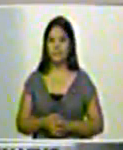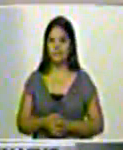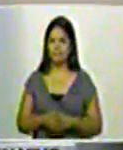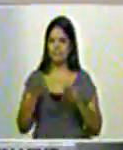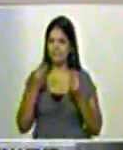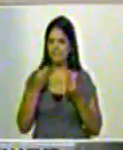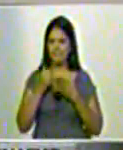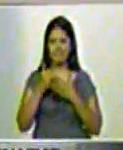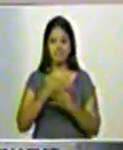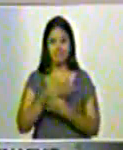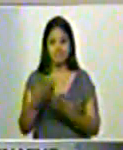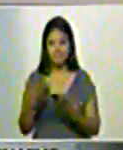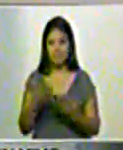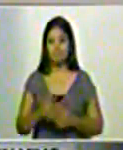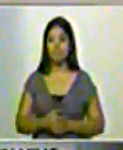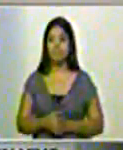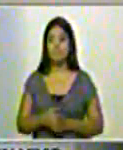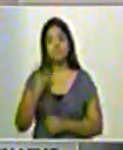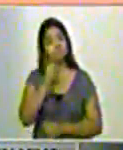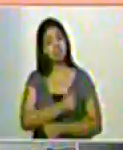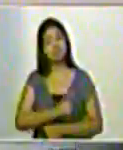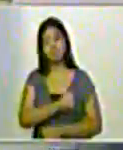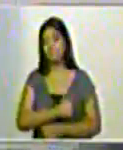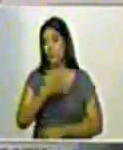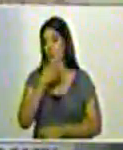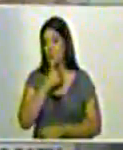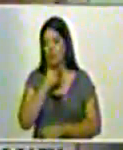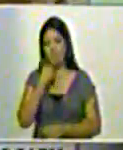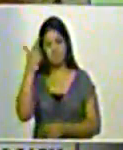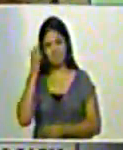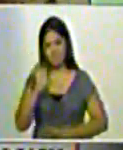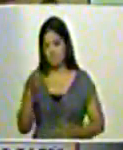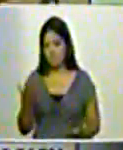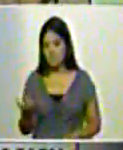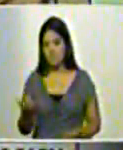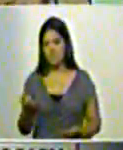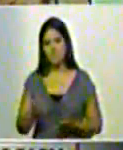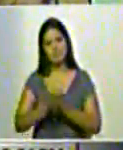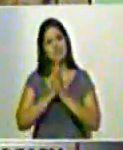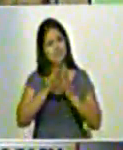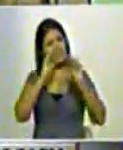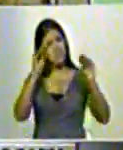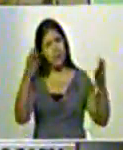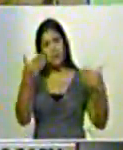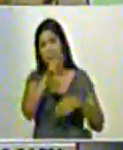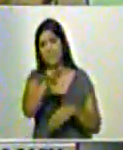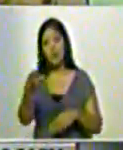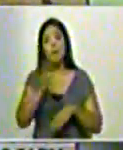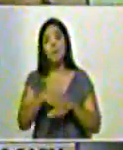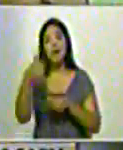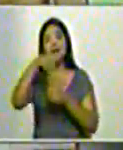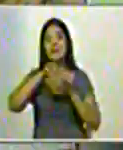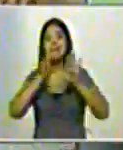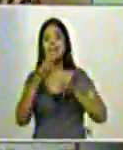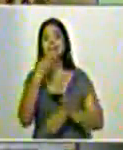las teletransmisiones, realismo mágico, lamentablemente sin escrúpulos. Señor, convoquen a su gente a votar, porque las elecciones del 6 de diciembre se